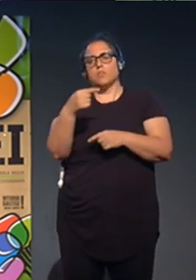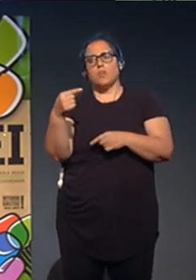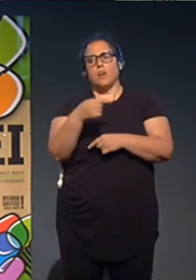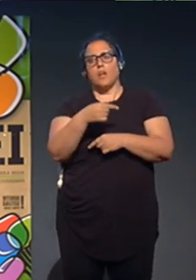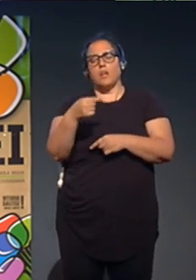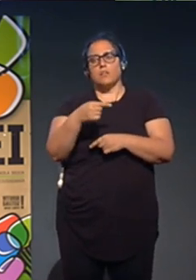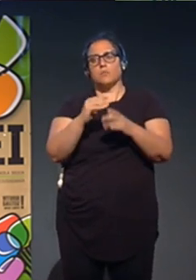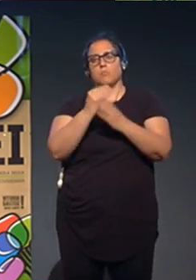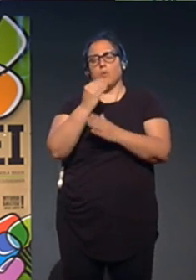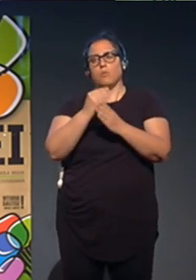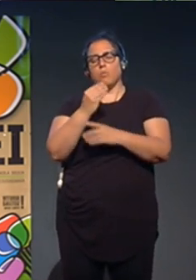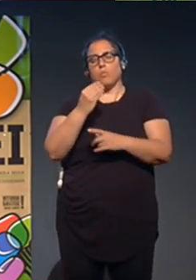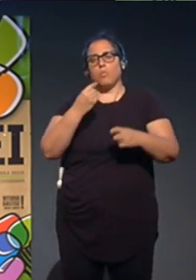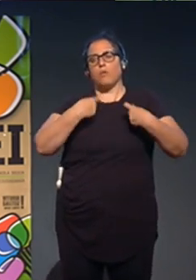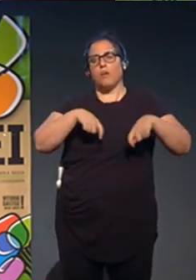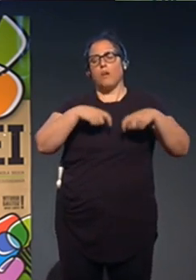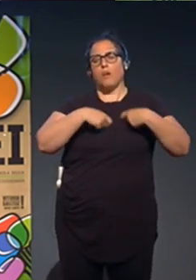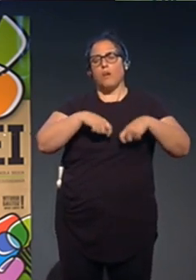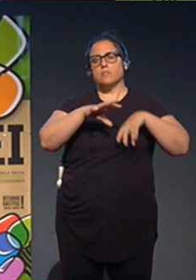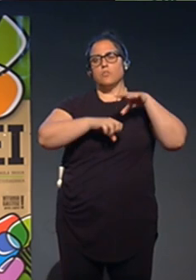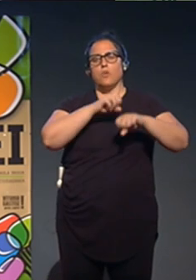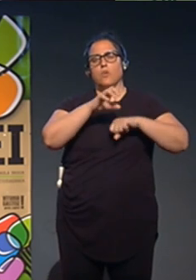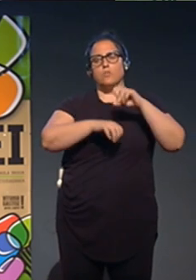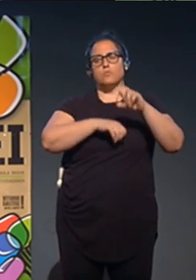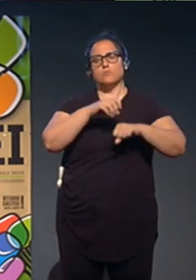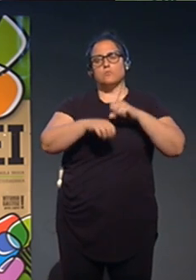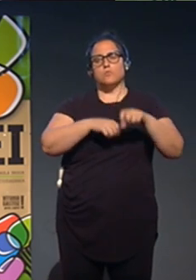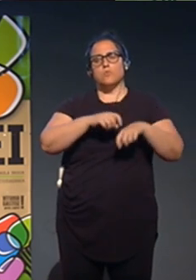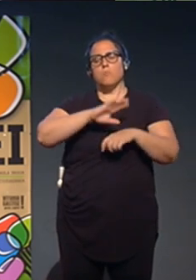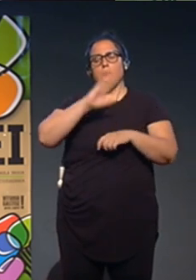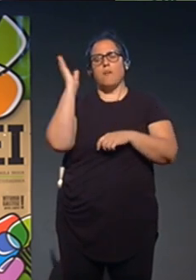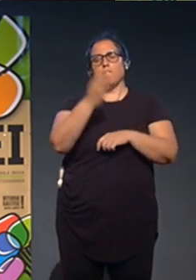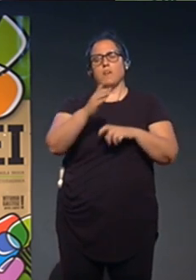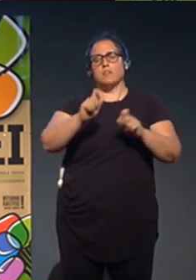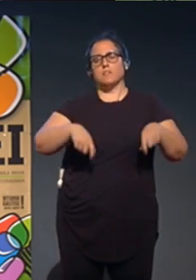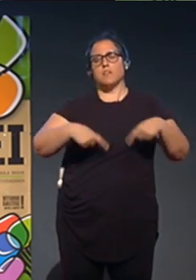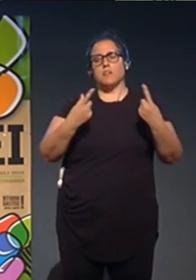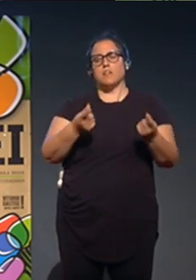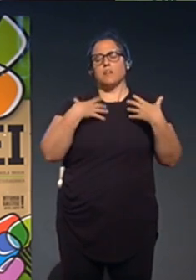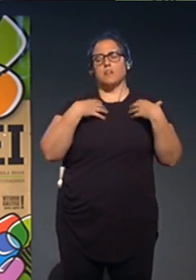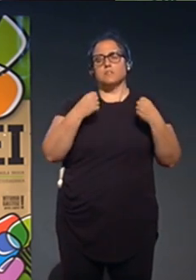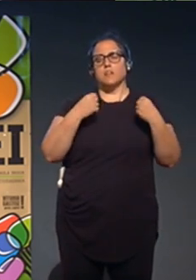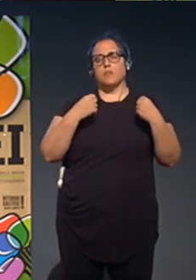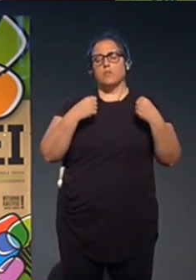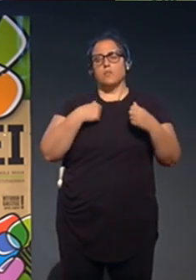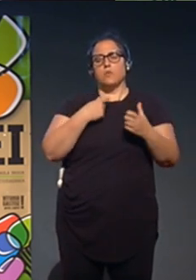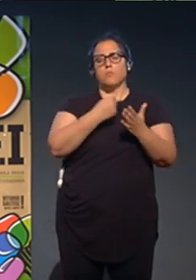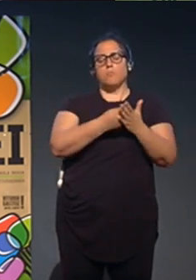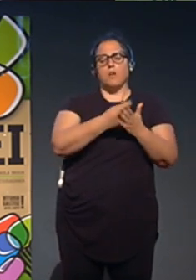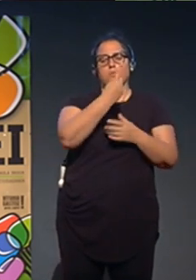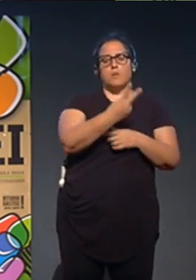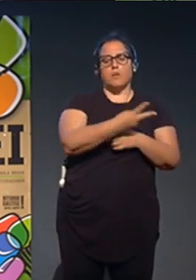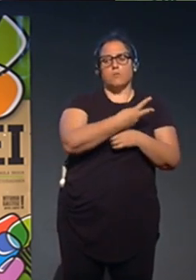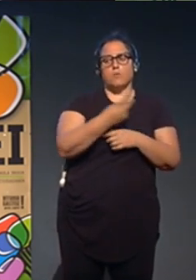y el consumo de ese producto han tenido en el medio ambiente y en la salud humana claro cuando Eso